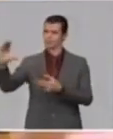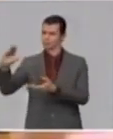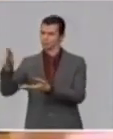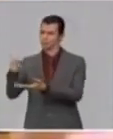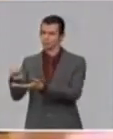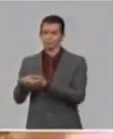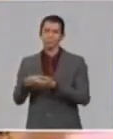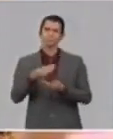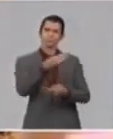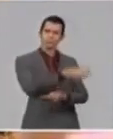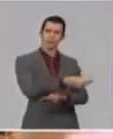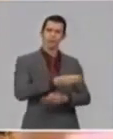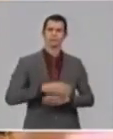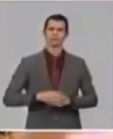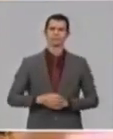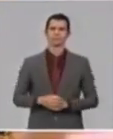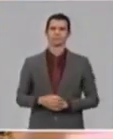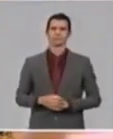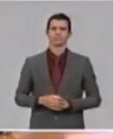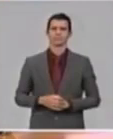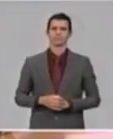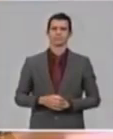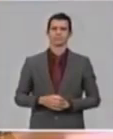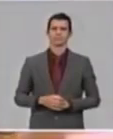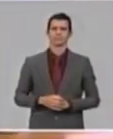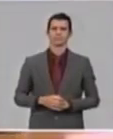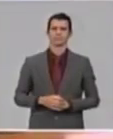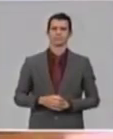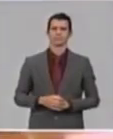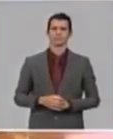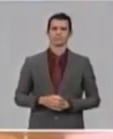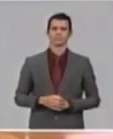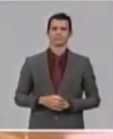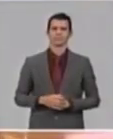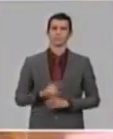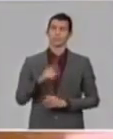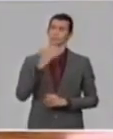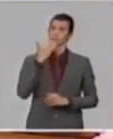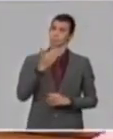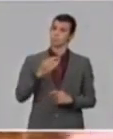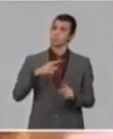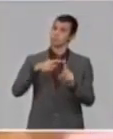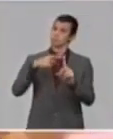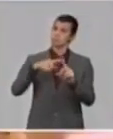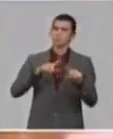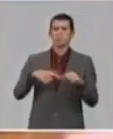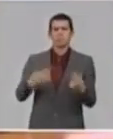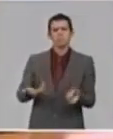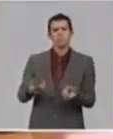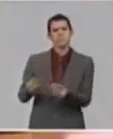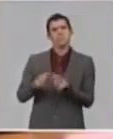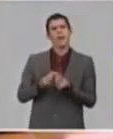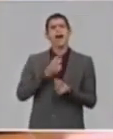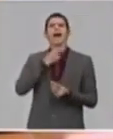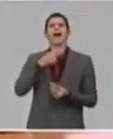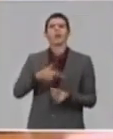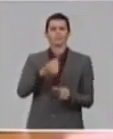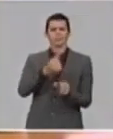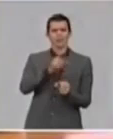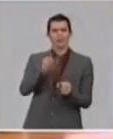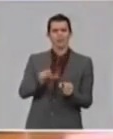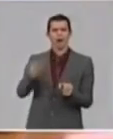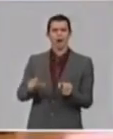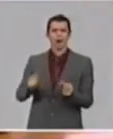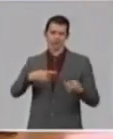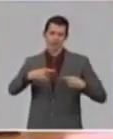para quienes, para los propios trabajadores que han tenido que adaptar y reubicarse porque sus unidades han estado, los propios trabajadores de comercio,